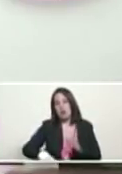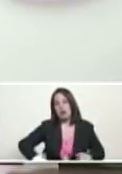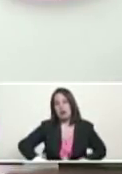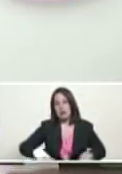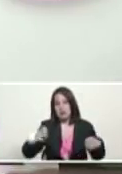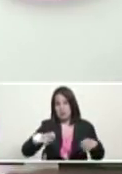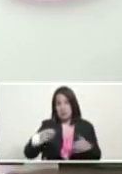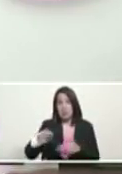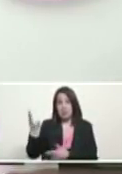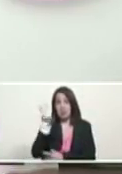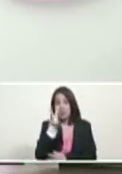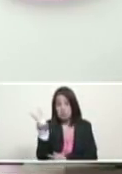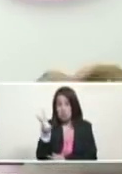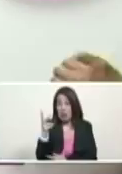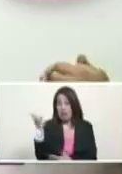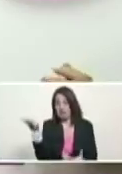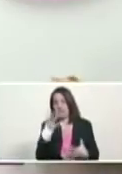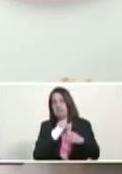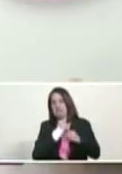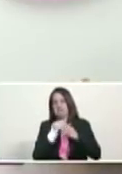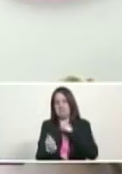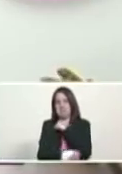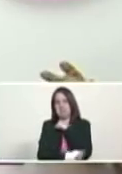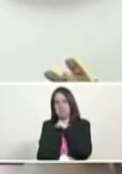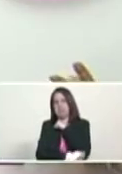ambición, el egoísmo, la mezquindad.